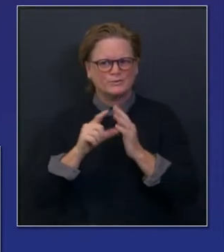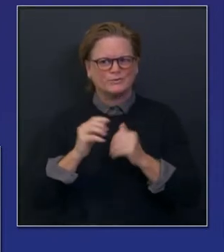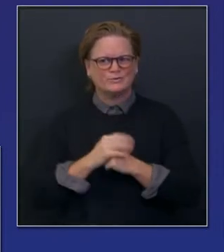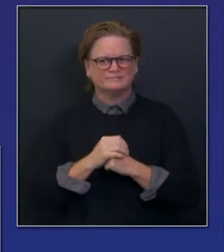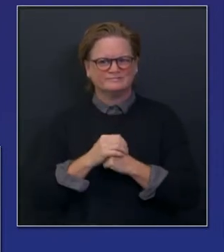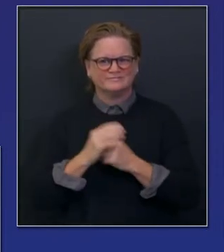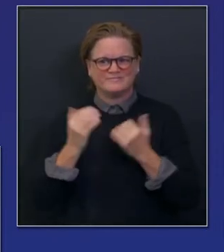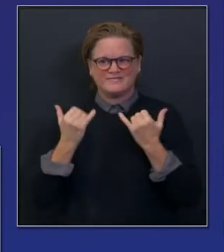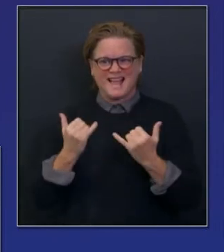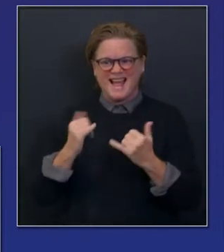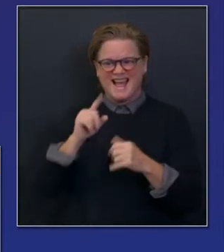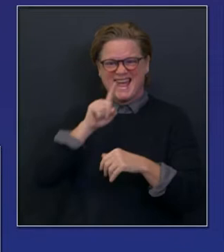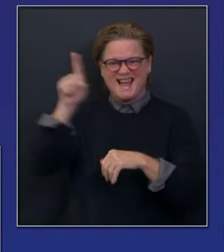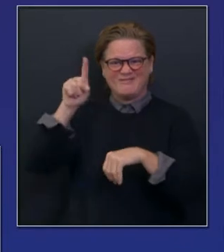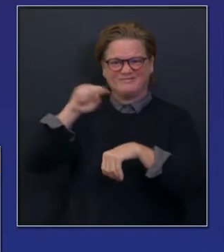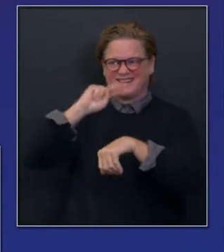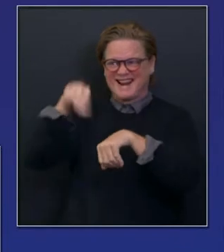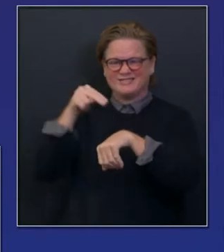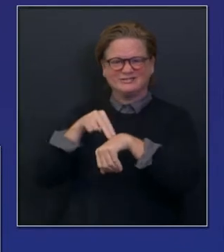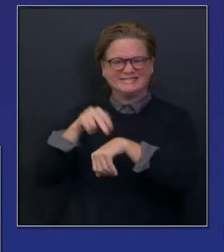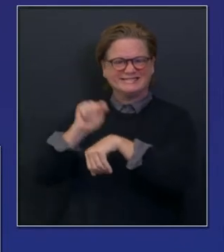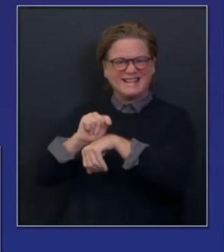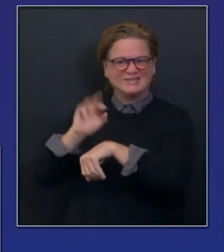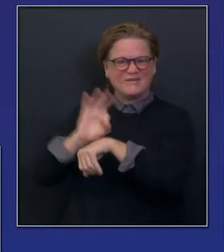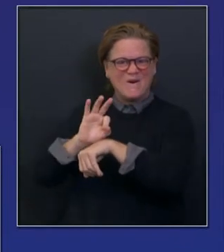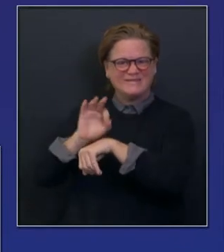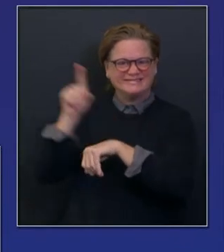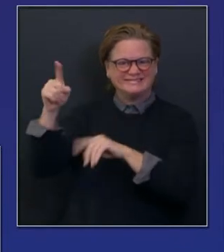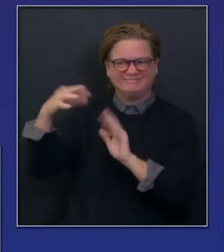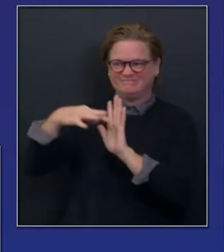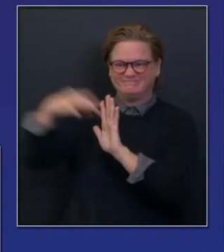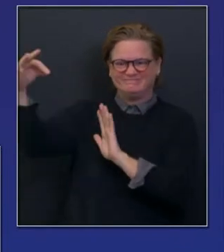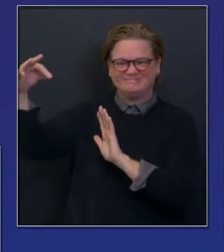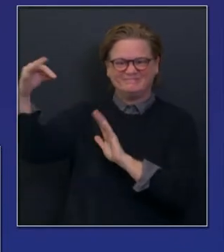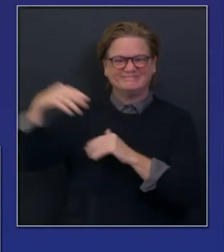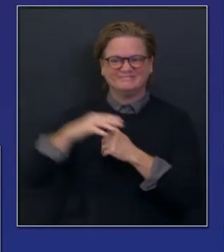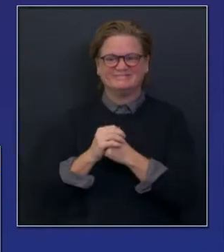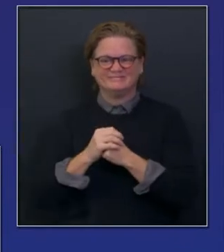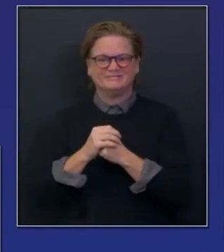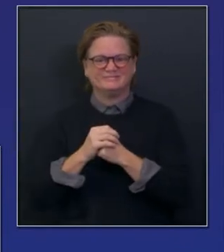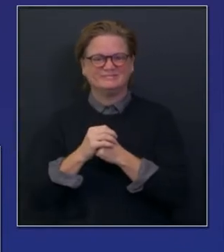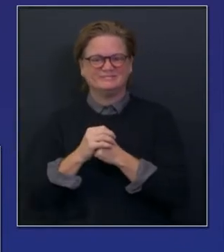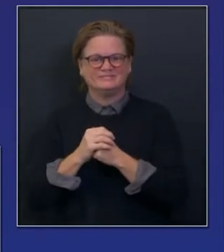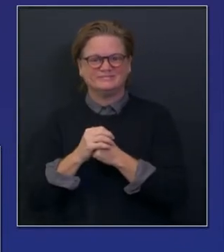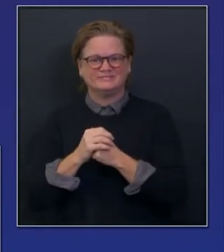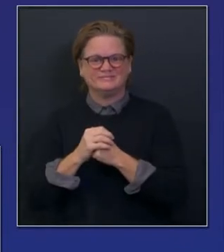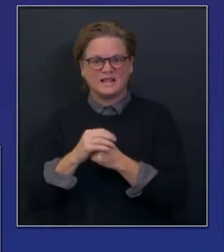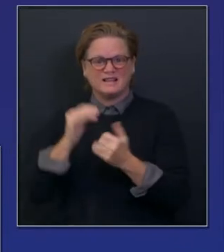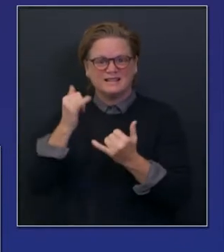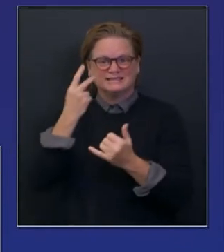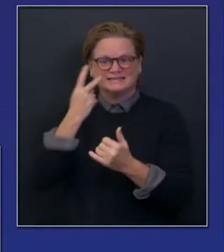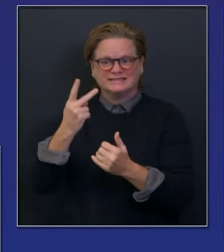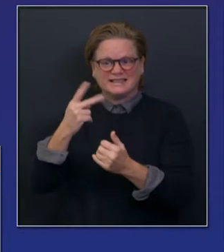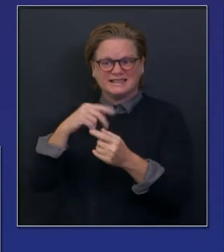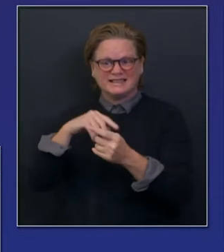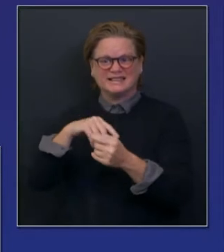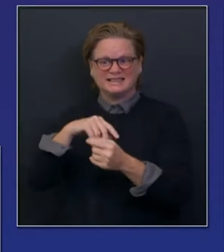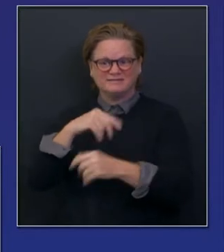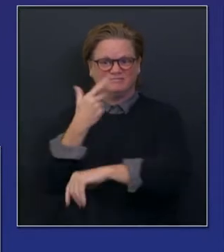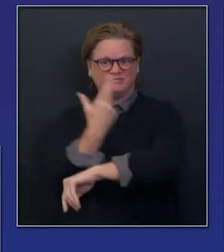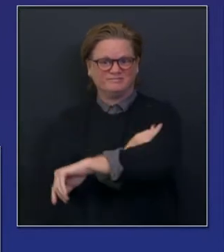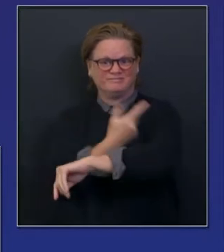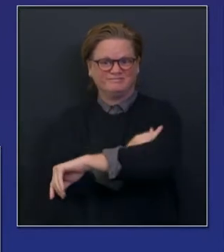hubo una serie de eventos que ha resultado en 33,000 dosis llegando al estado de California. Ayer, 33,150, para ser